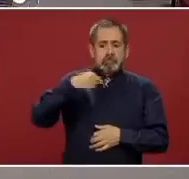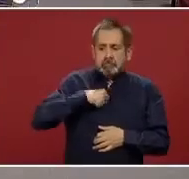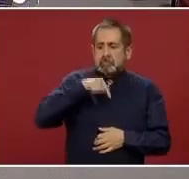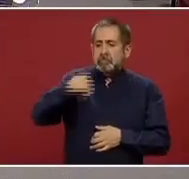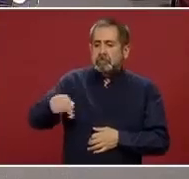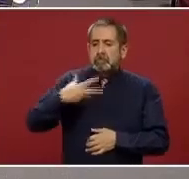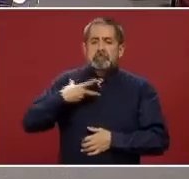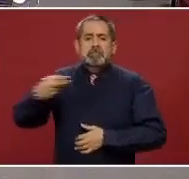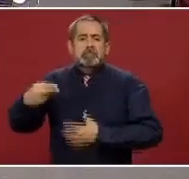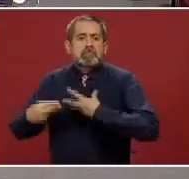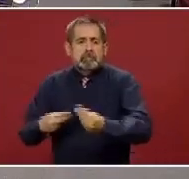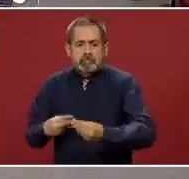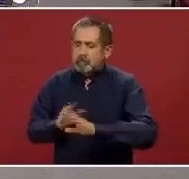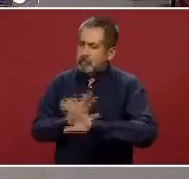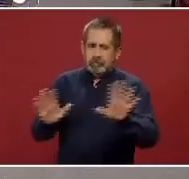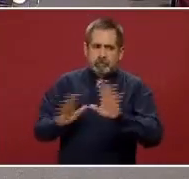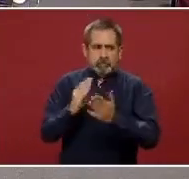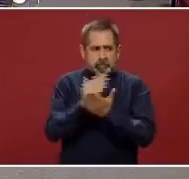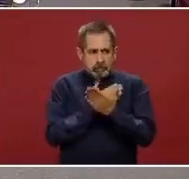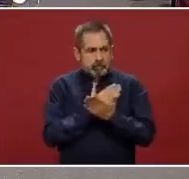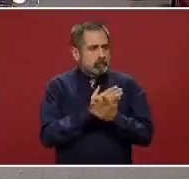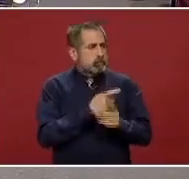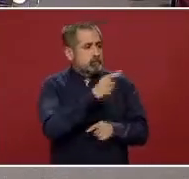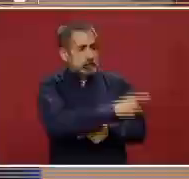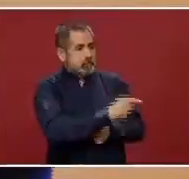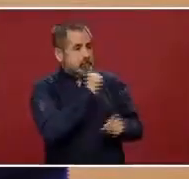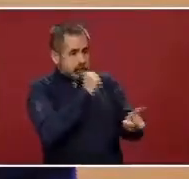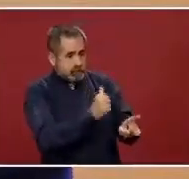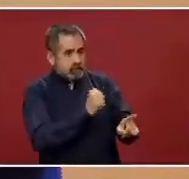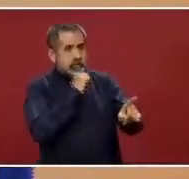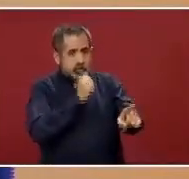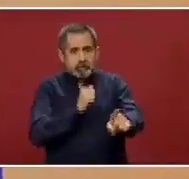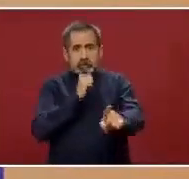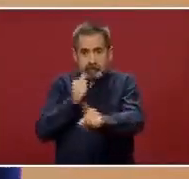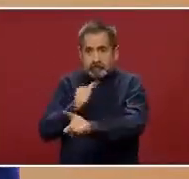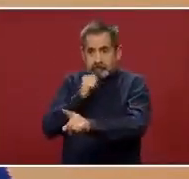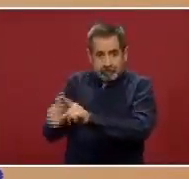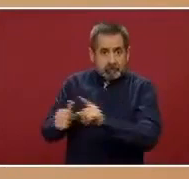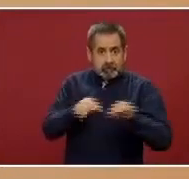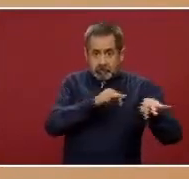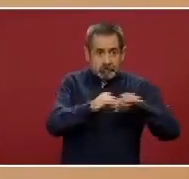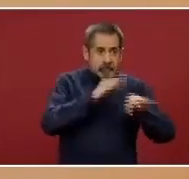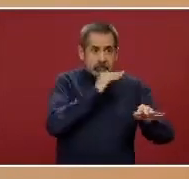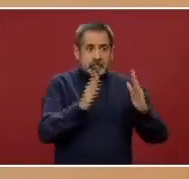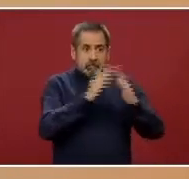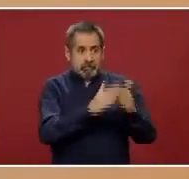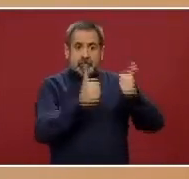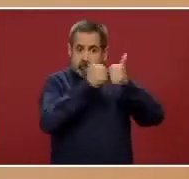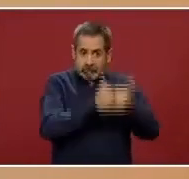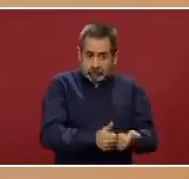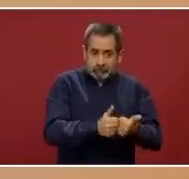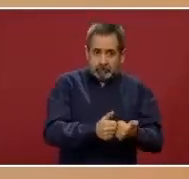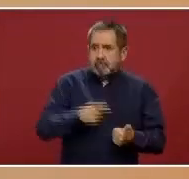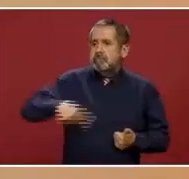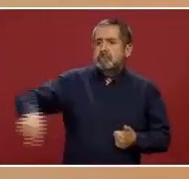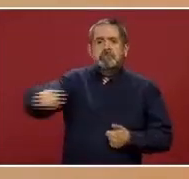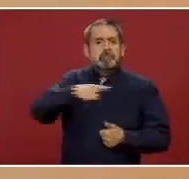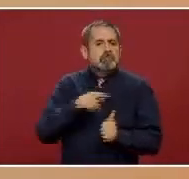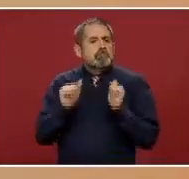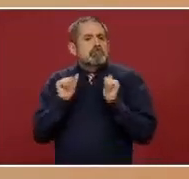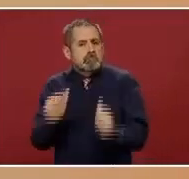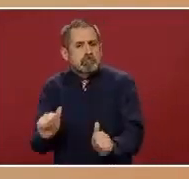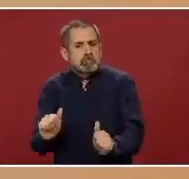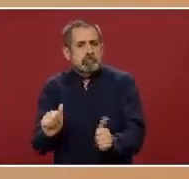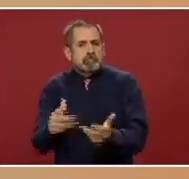todos nosotros. Ángeles no va al trabajo y nos protege a todos nosotros, incluida Blanca. Y así